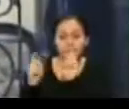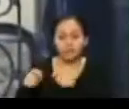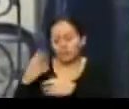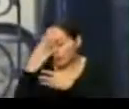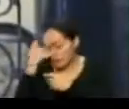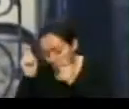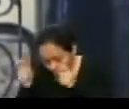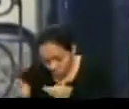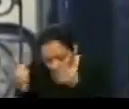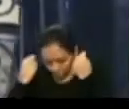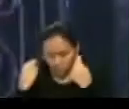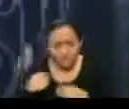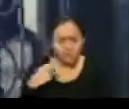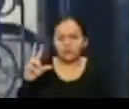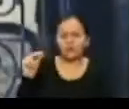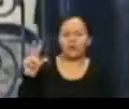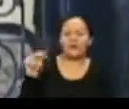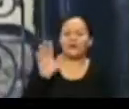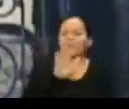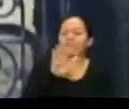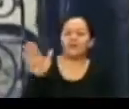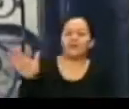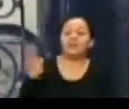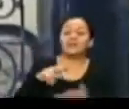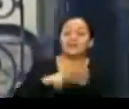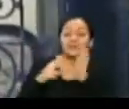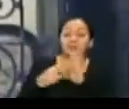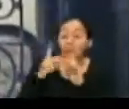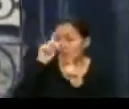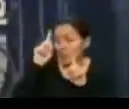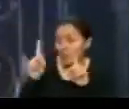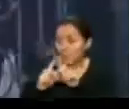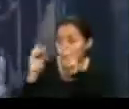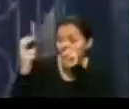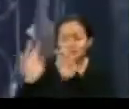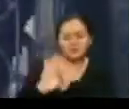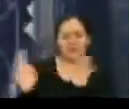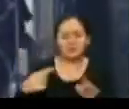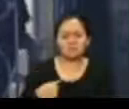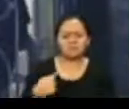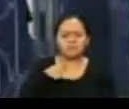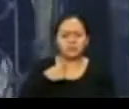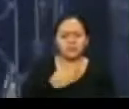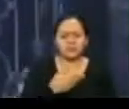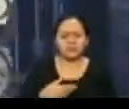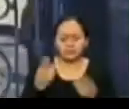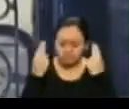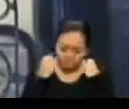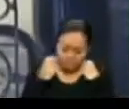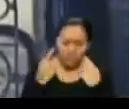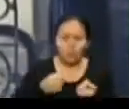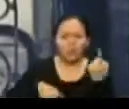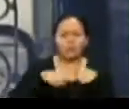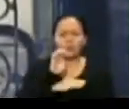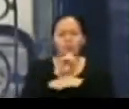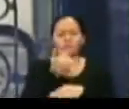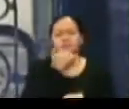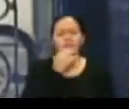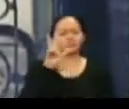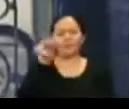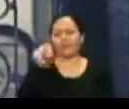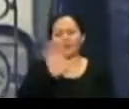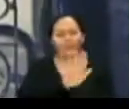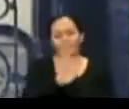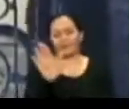someterse, implica ceder a sus caprichos, implica retroceder al país. Los que ya